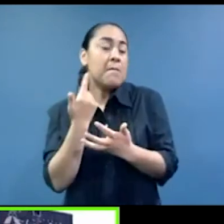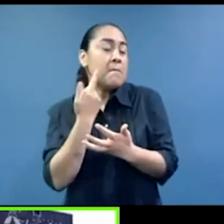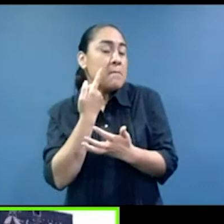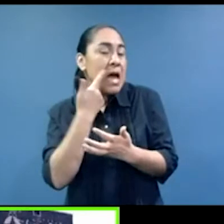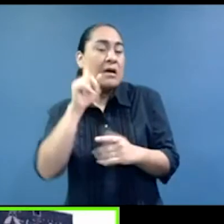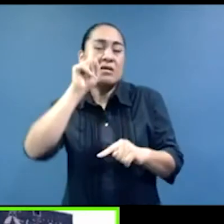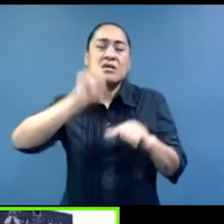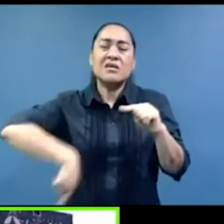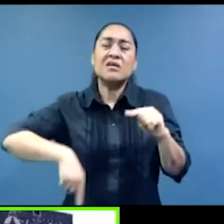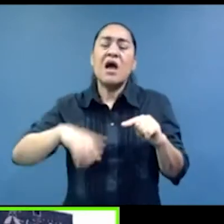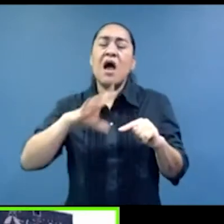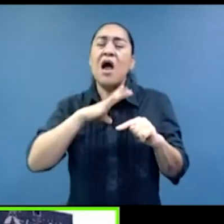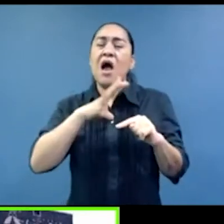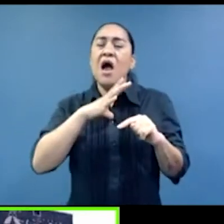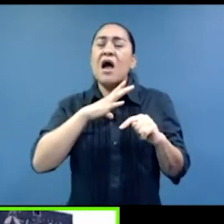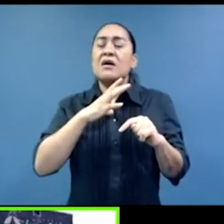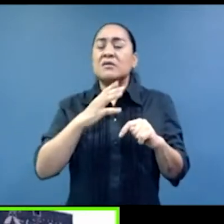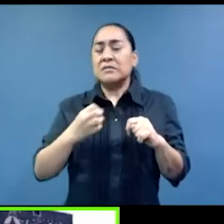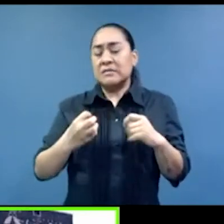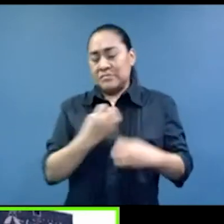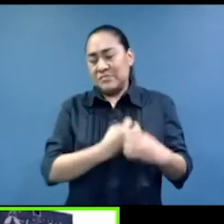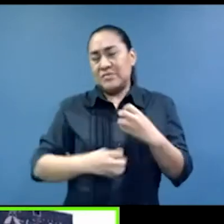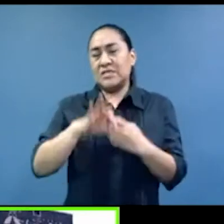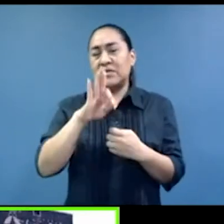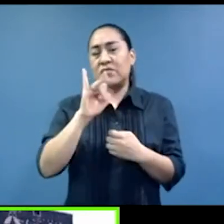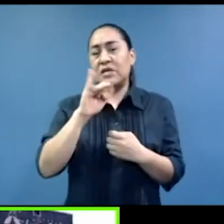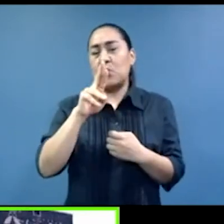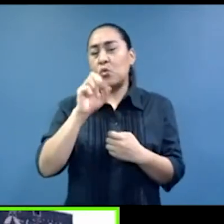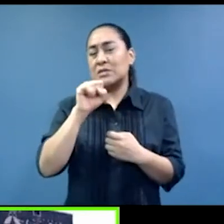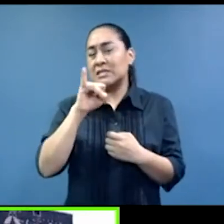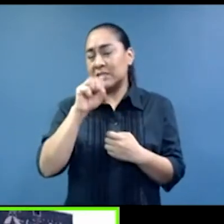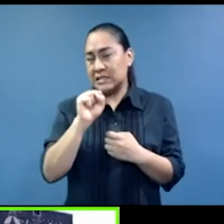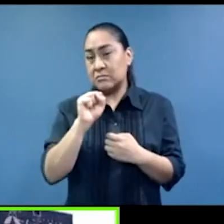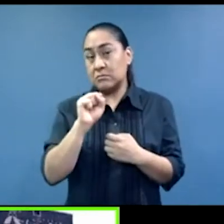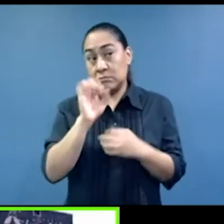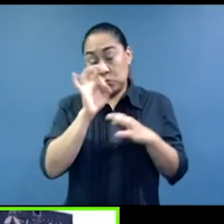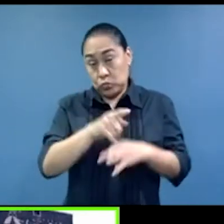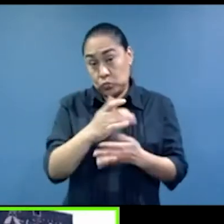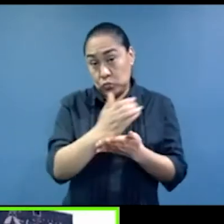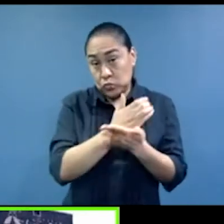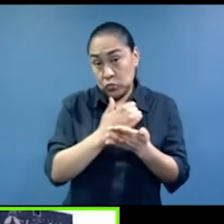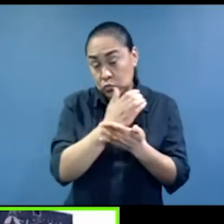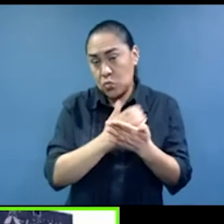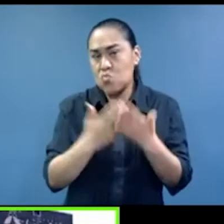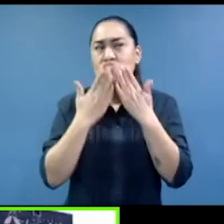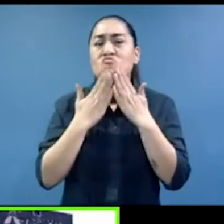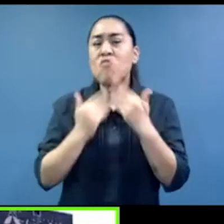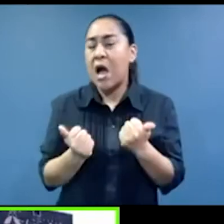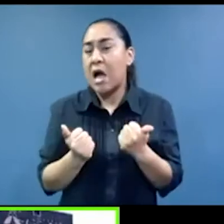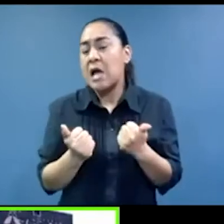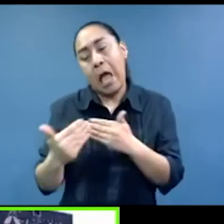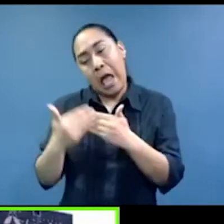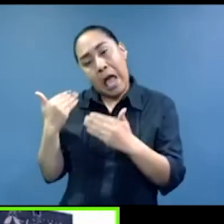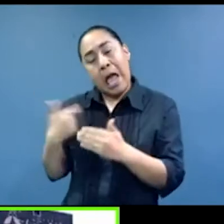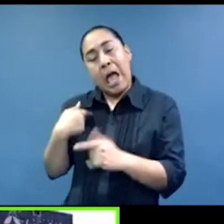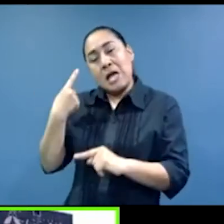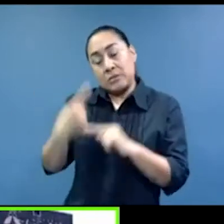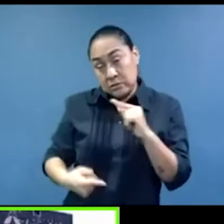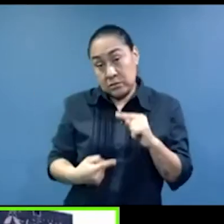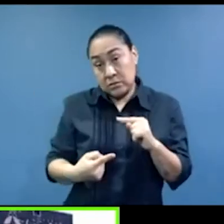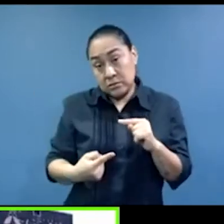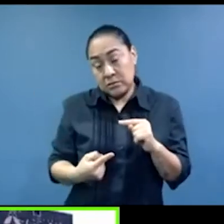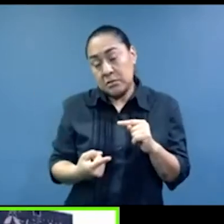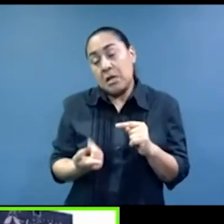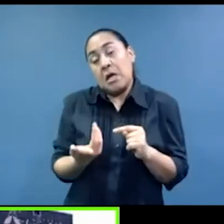fibrosis quística. Es un ejemplo que no tiene cura, que no tiene tratamiento y que puede a